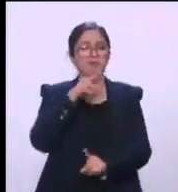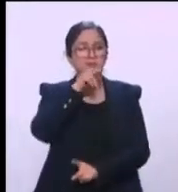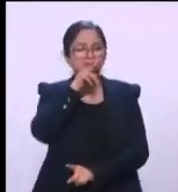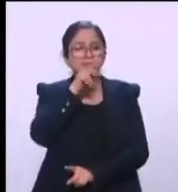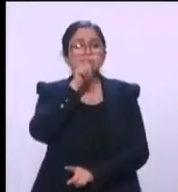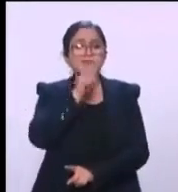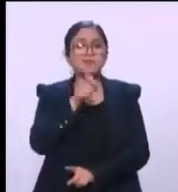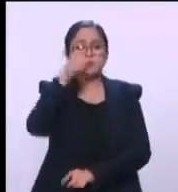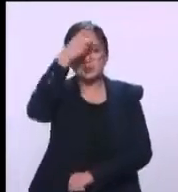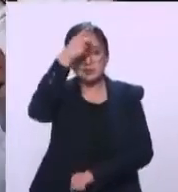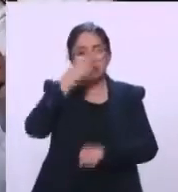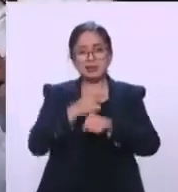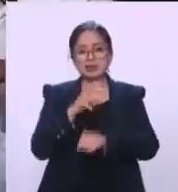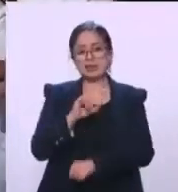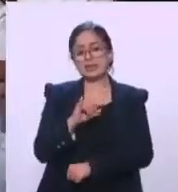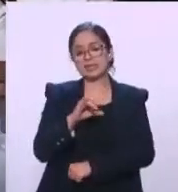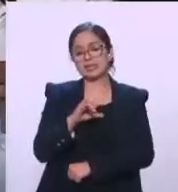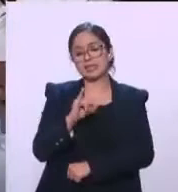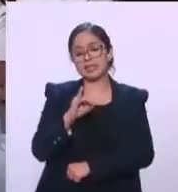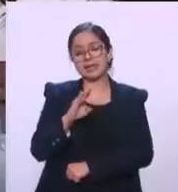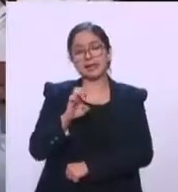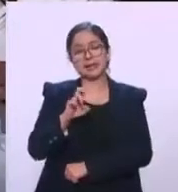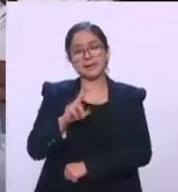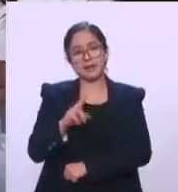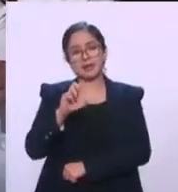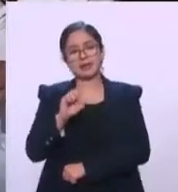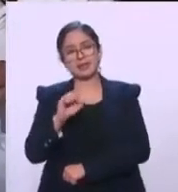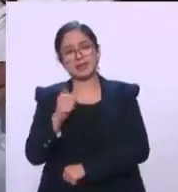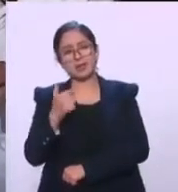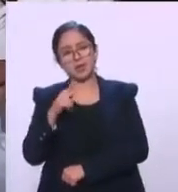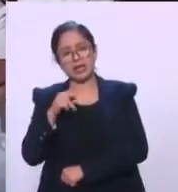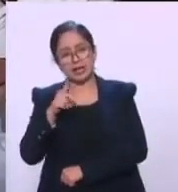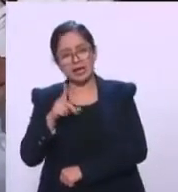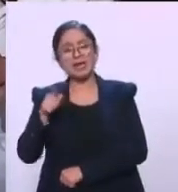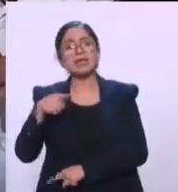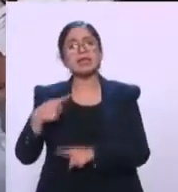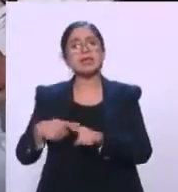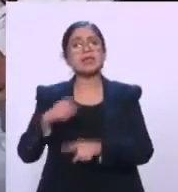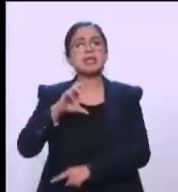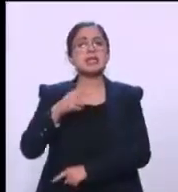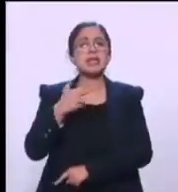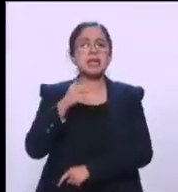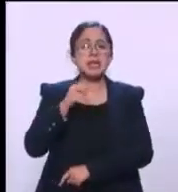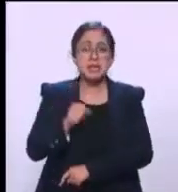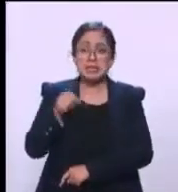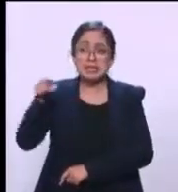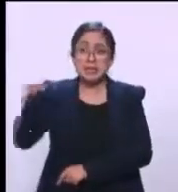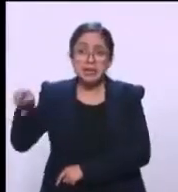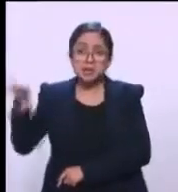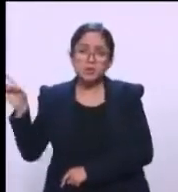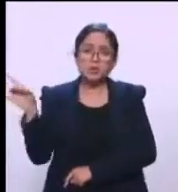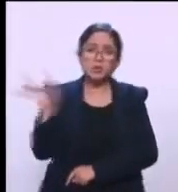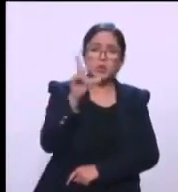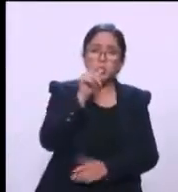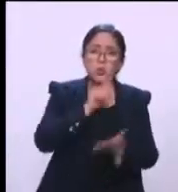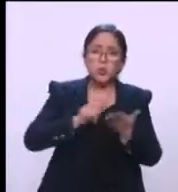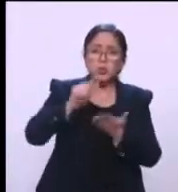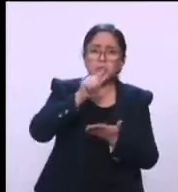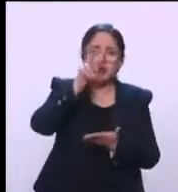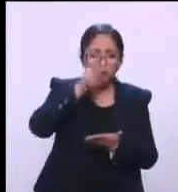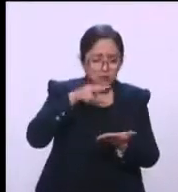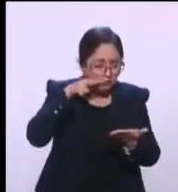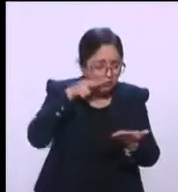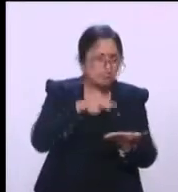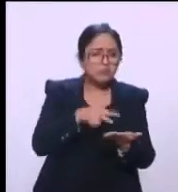de ciberseguridad de Estados Unidos, que es Chris Krebs, sacó un tuit que asusta de verdad, en el